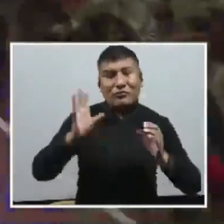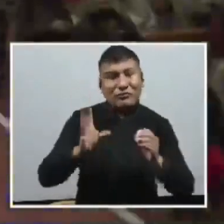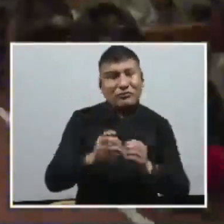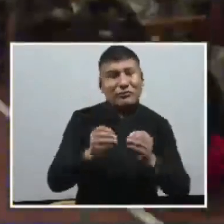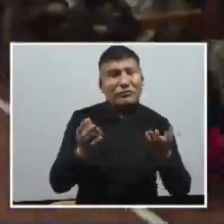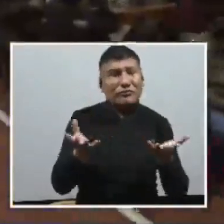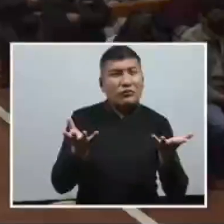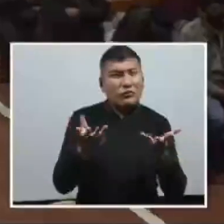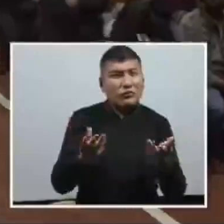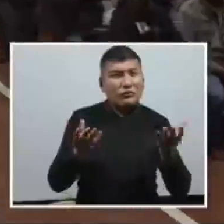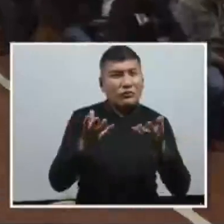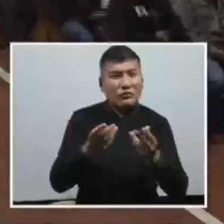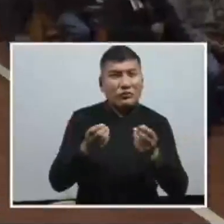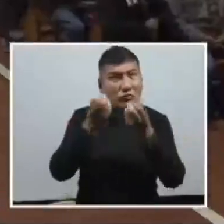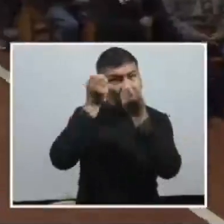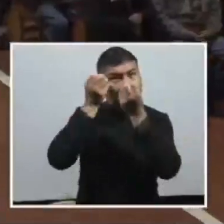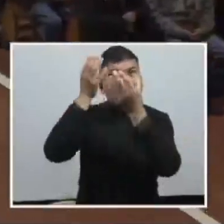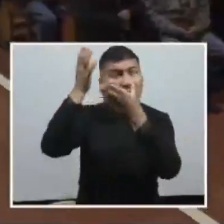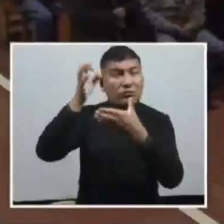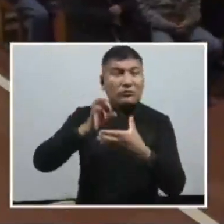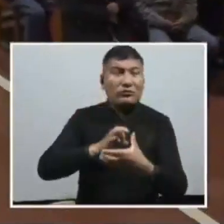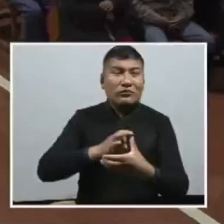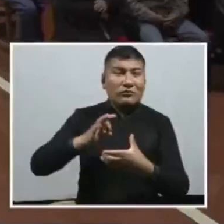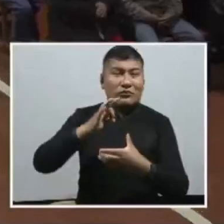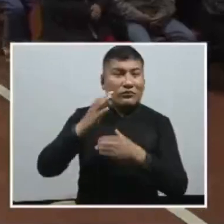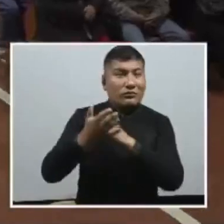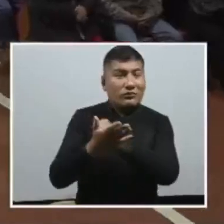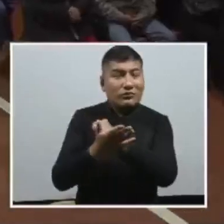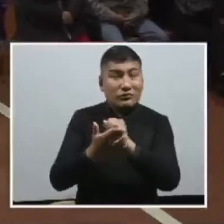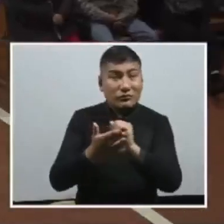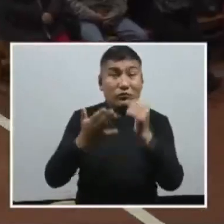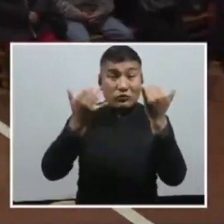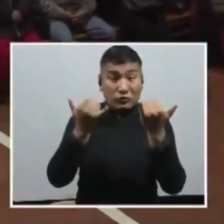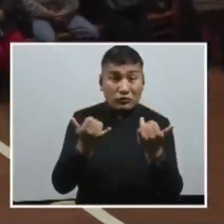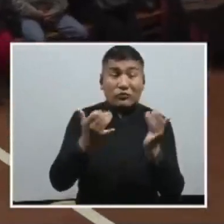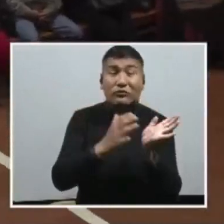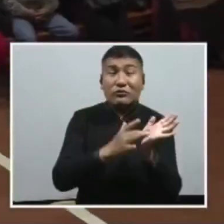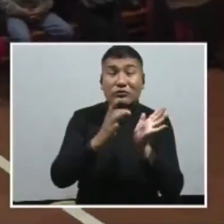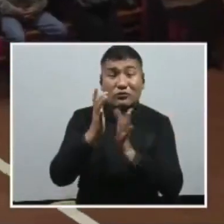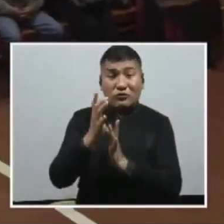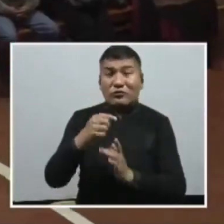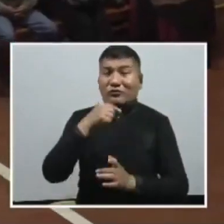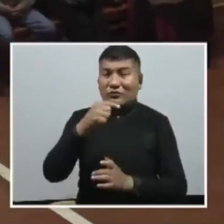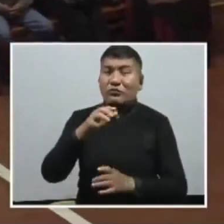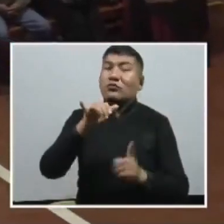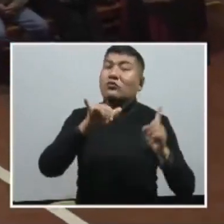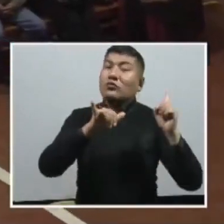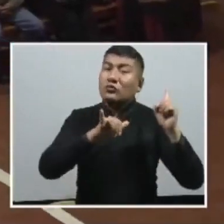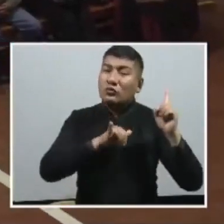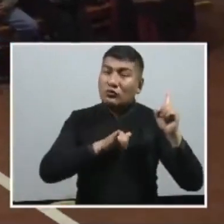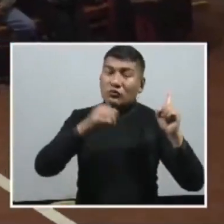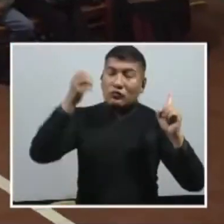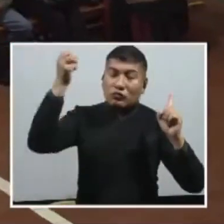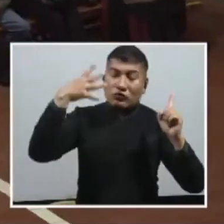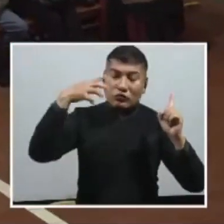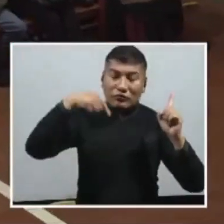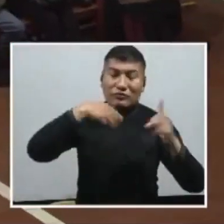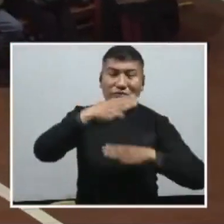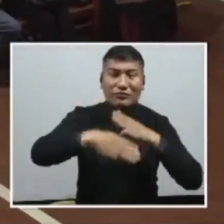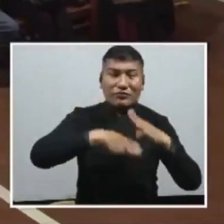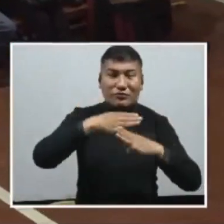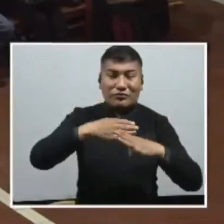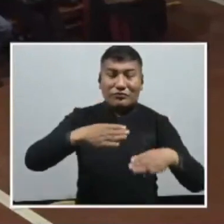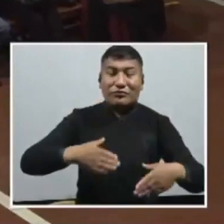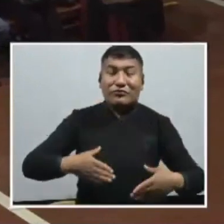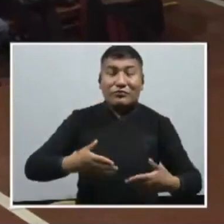dóciles al Espíritu Santo. Hoy Jesús nos dice, yo soy la luz del mundo. He venido para dar la vida,